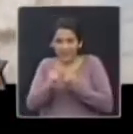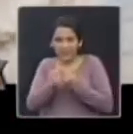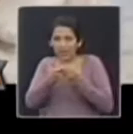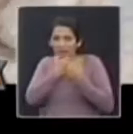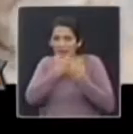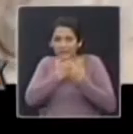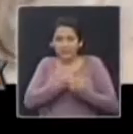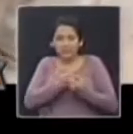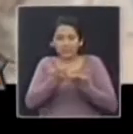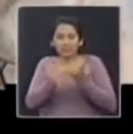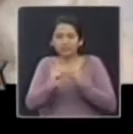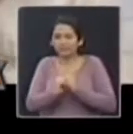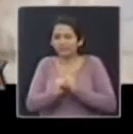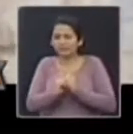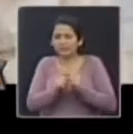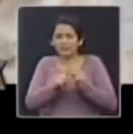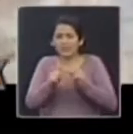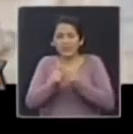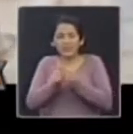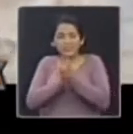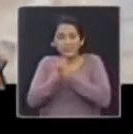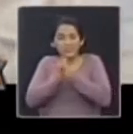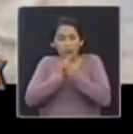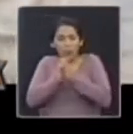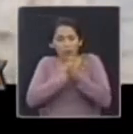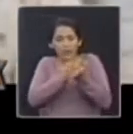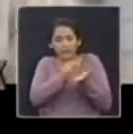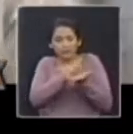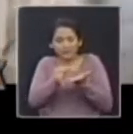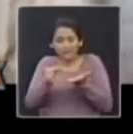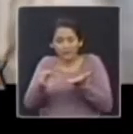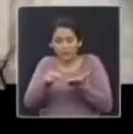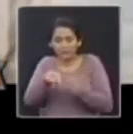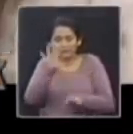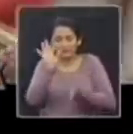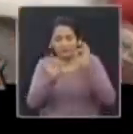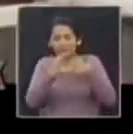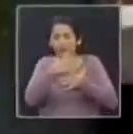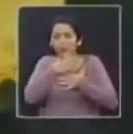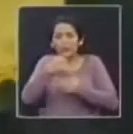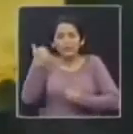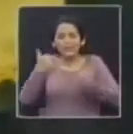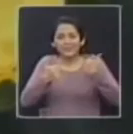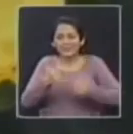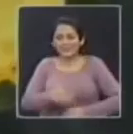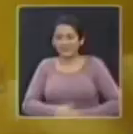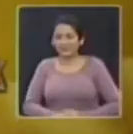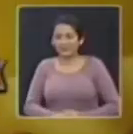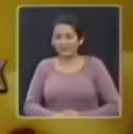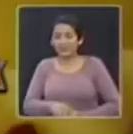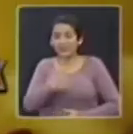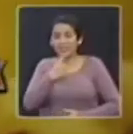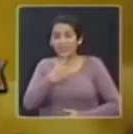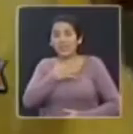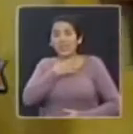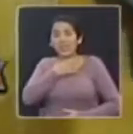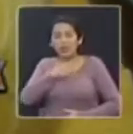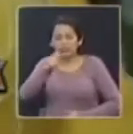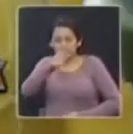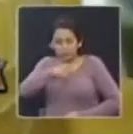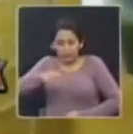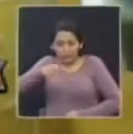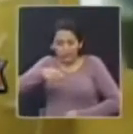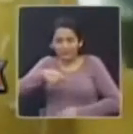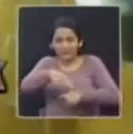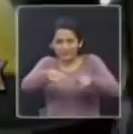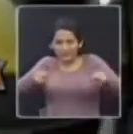galletitas, orejitas de Nutella. Tenemos hartísimas opciones para todos los gustos. Ellas consideran que la pasión por la pastelería, la